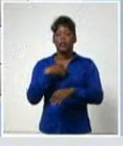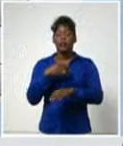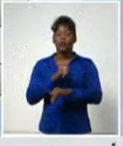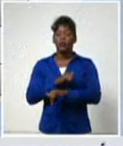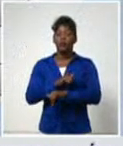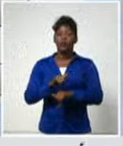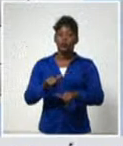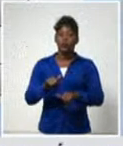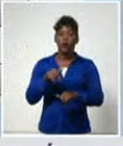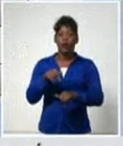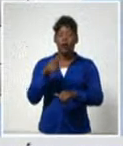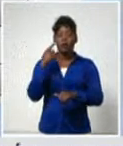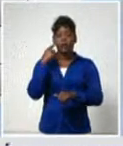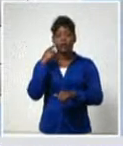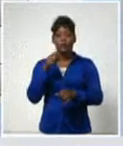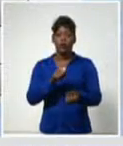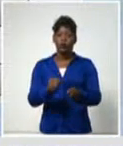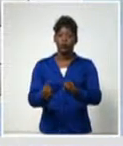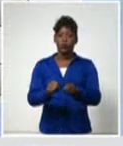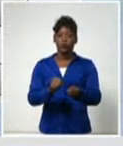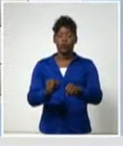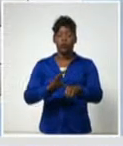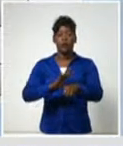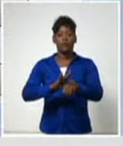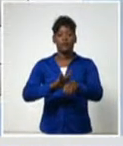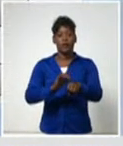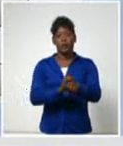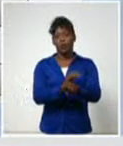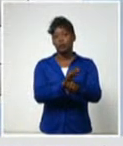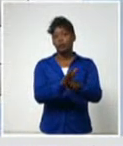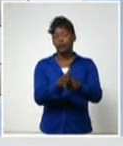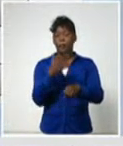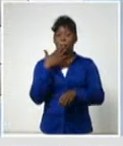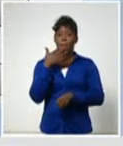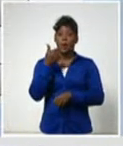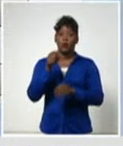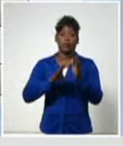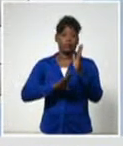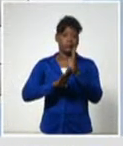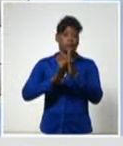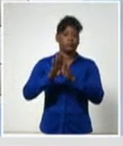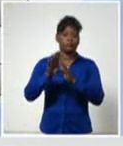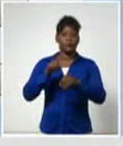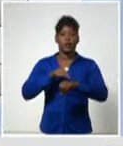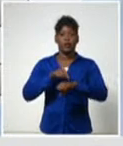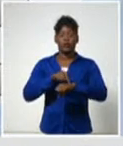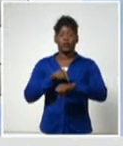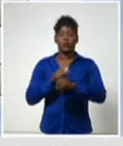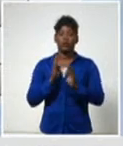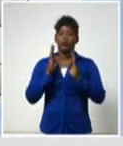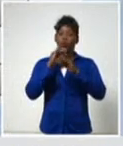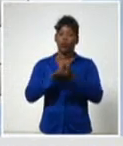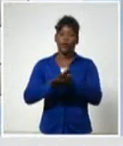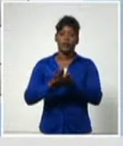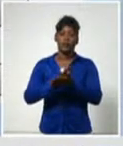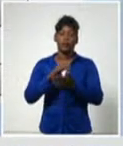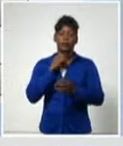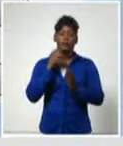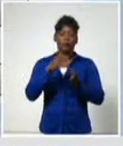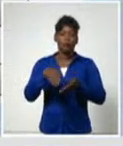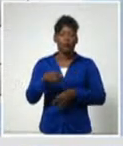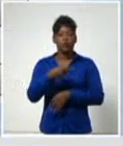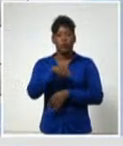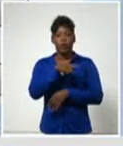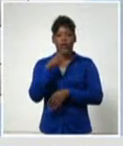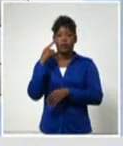este comportamiento en el enfrentamiento a la enfermedad muy favorable hasta este momento. Ningún fallecido en la jornada de ayer. Usted tiene en